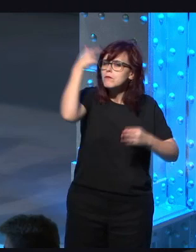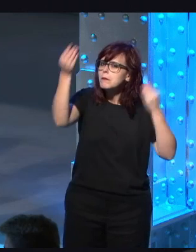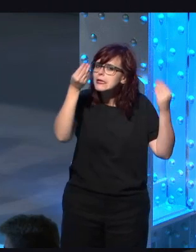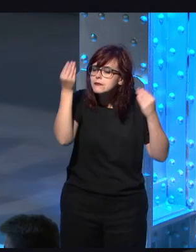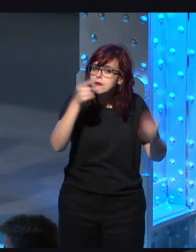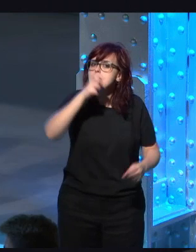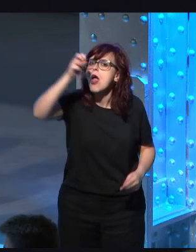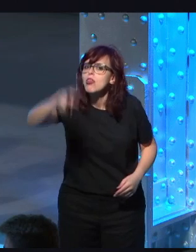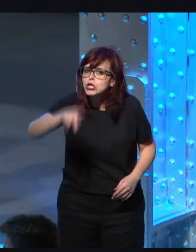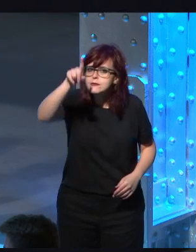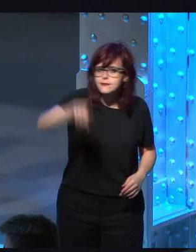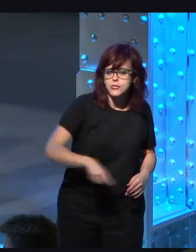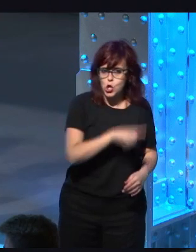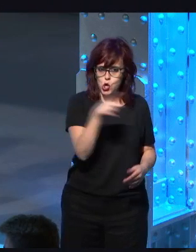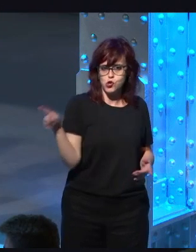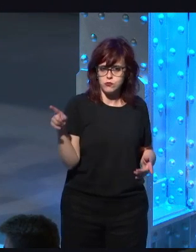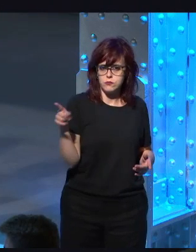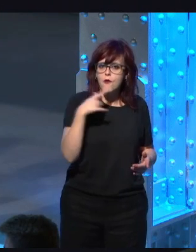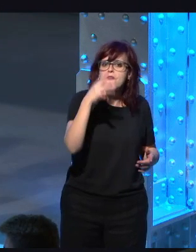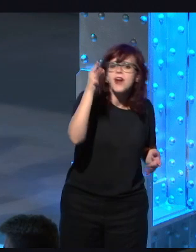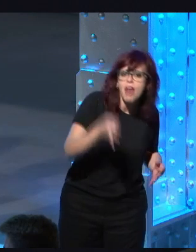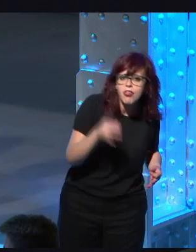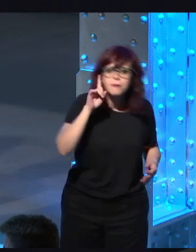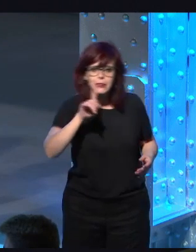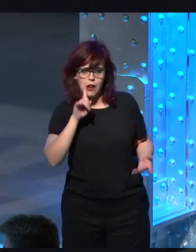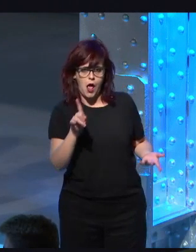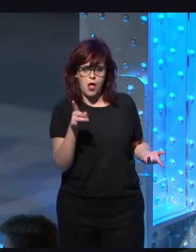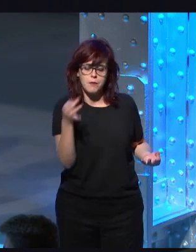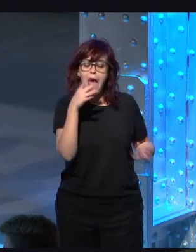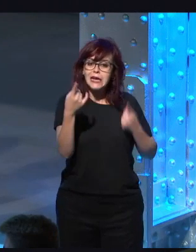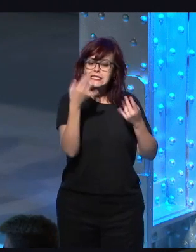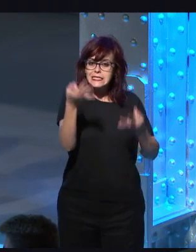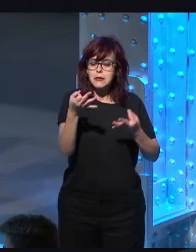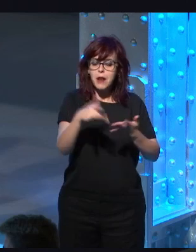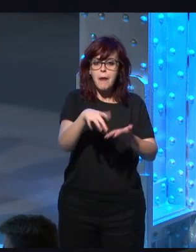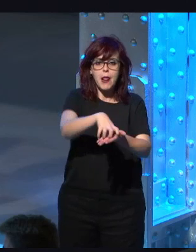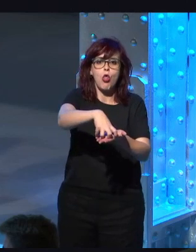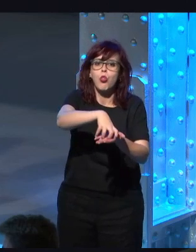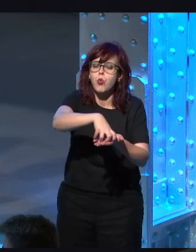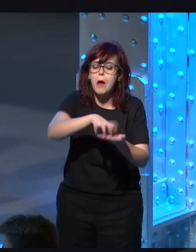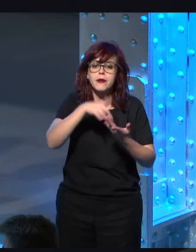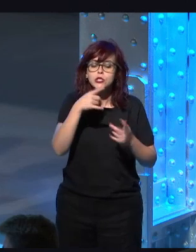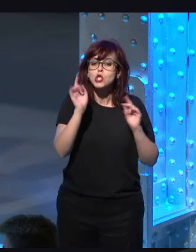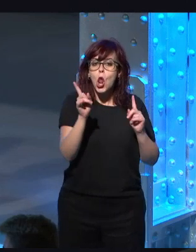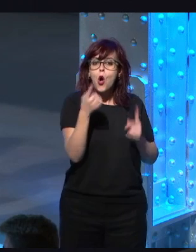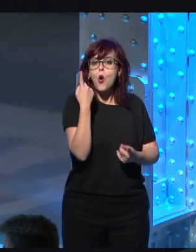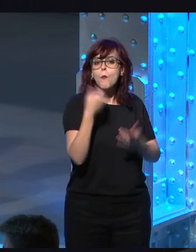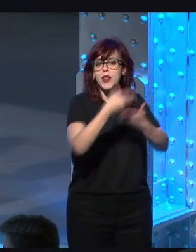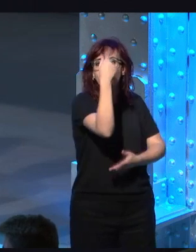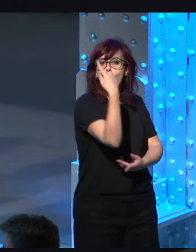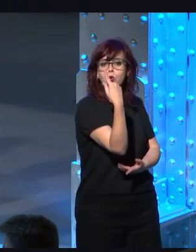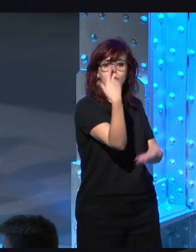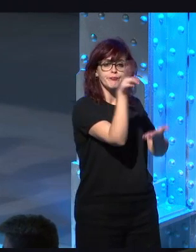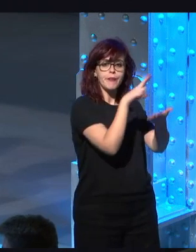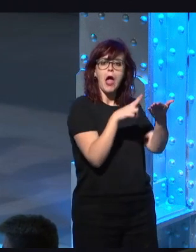el espíritu crítico va un poco dudar de vez en cuando, no siempre tener una sola fuente de información, no solamente estar dispuesto a